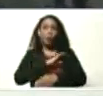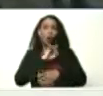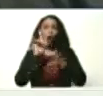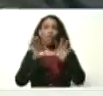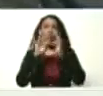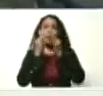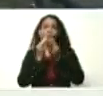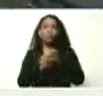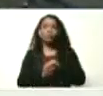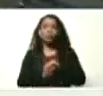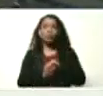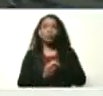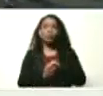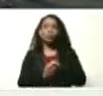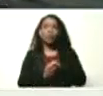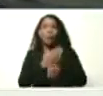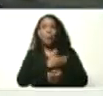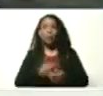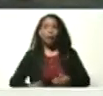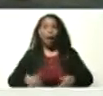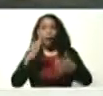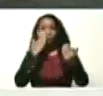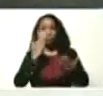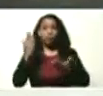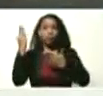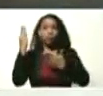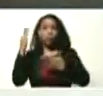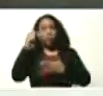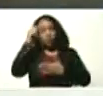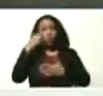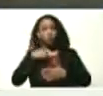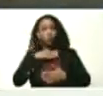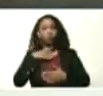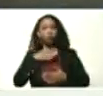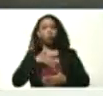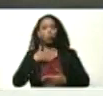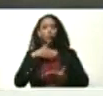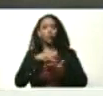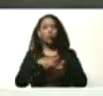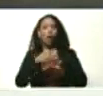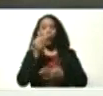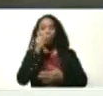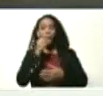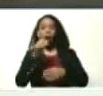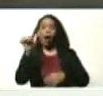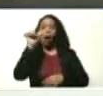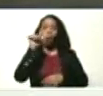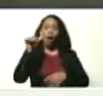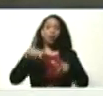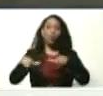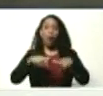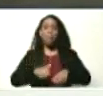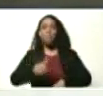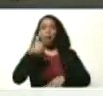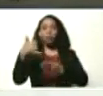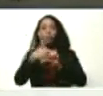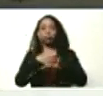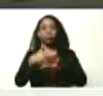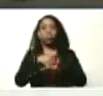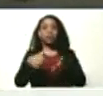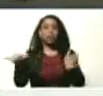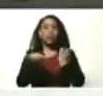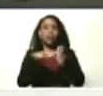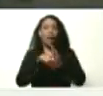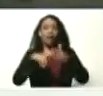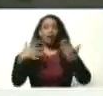familia. Así que, presidente, bueno, usted ha visto las imágenes. Hemos podido llegar con alimentos y agua a las zonas más remotas y aledañas